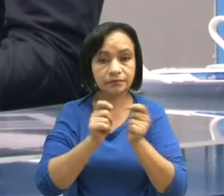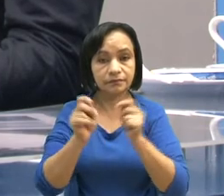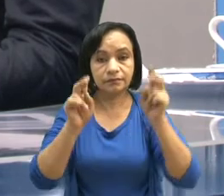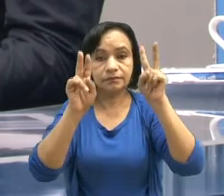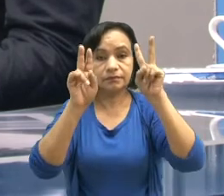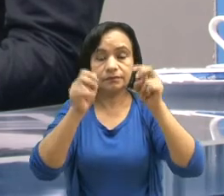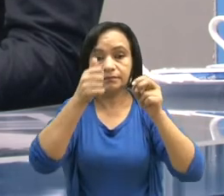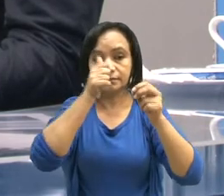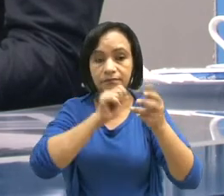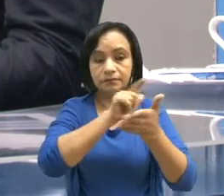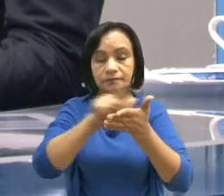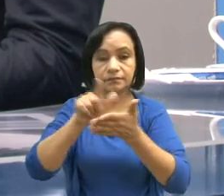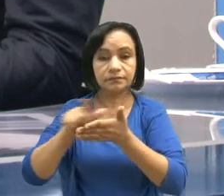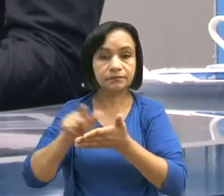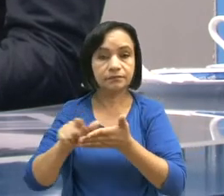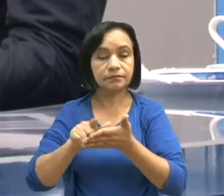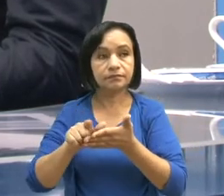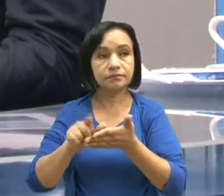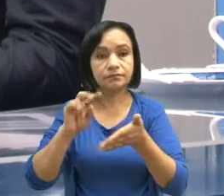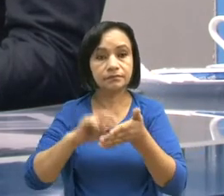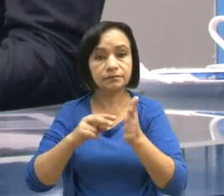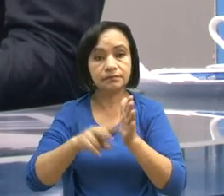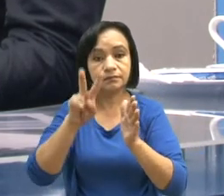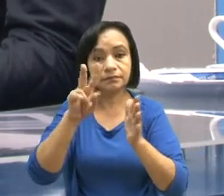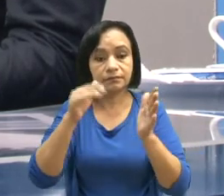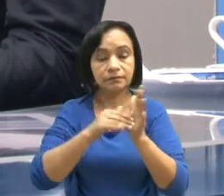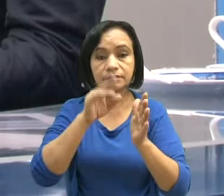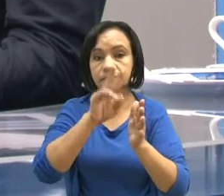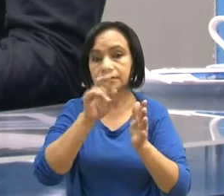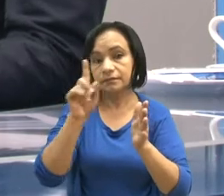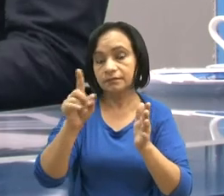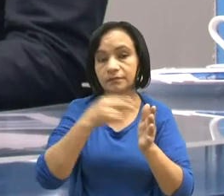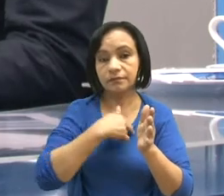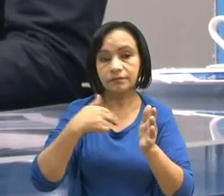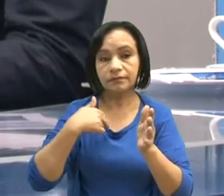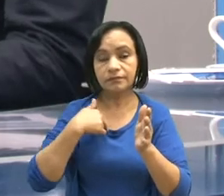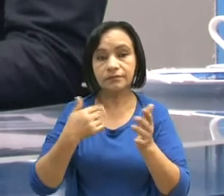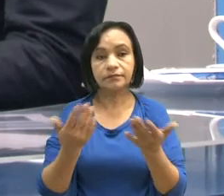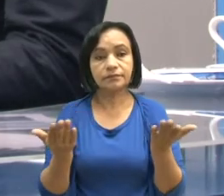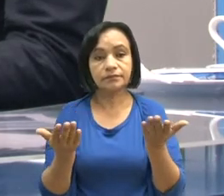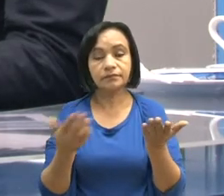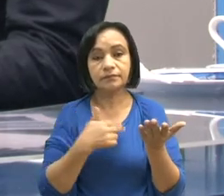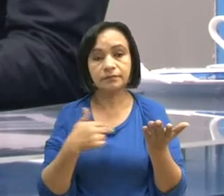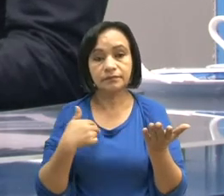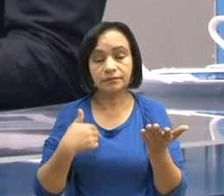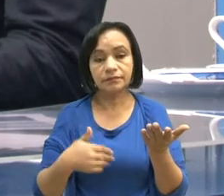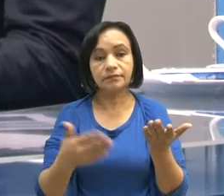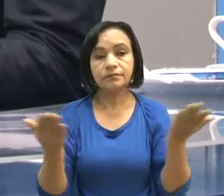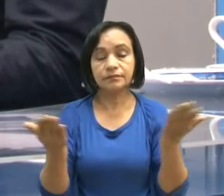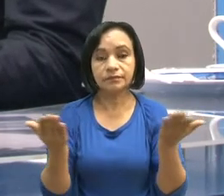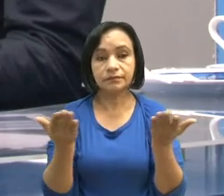tema de agua potable y saneamiento urbano, lo que este 2021 nos vino también a hacer